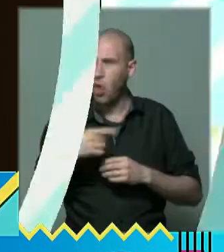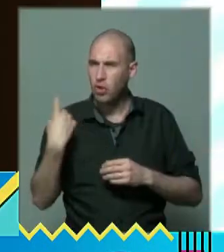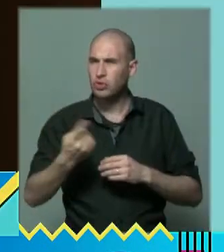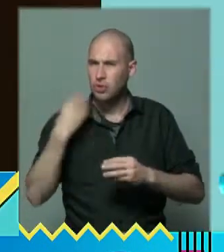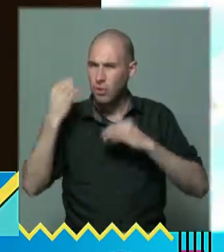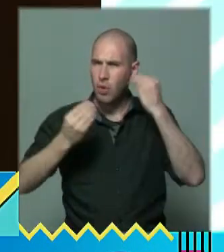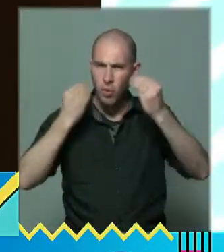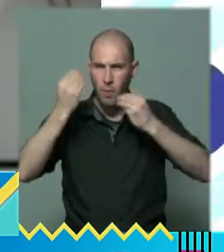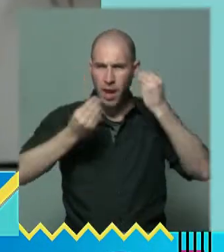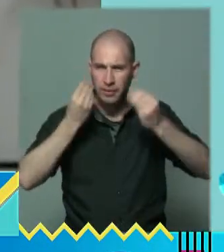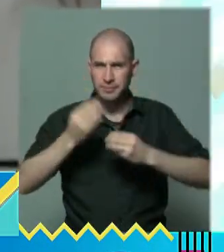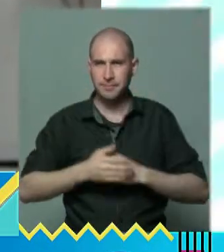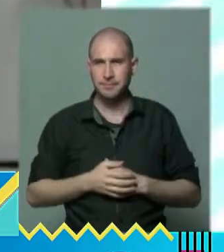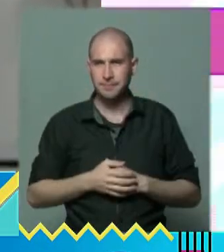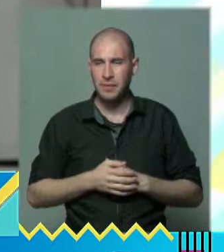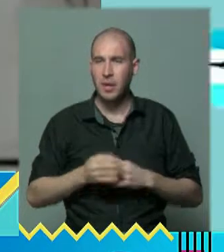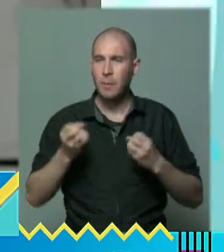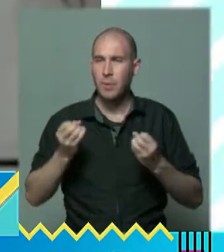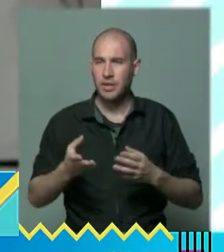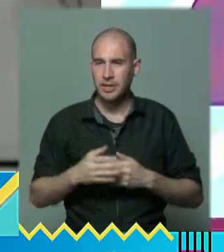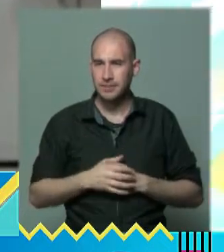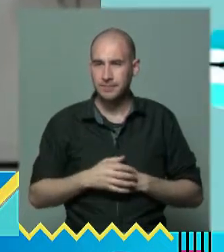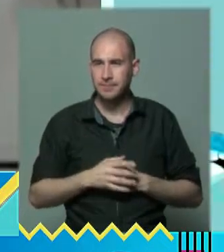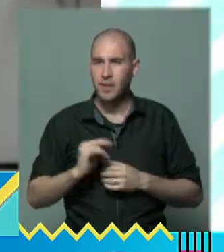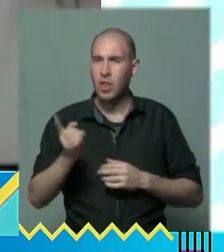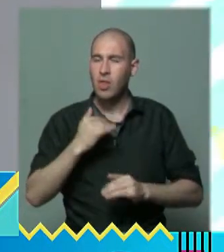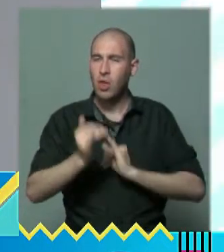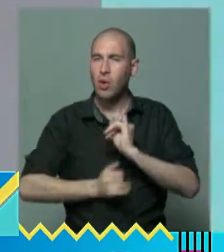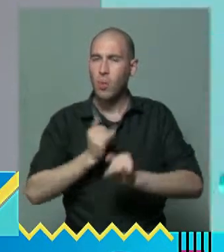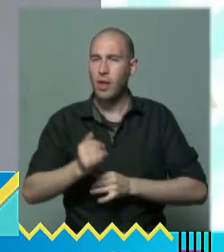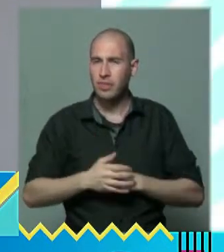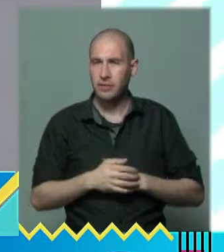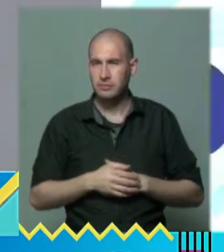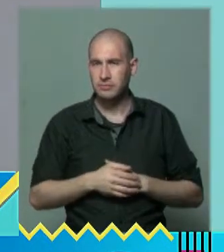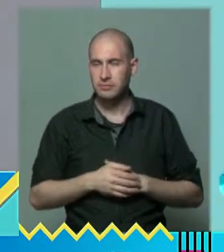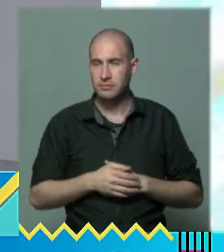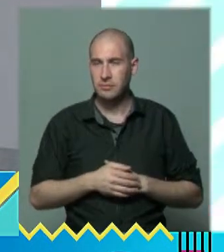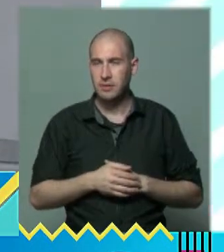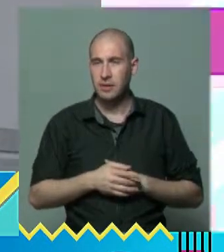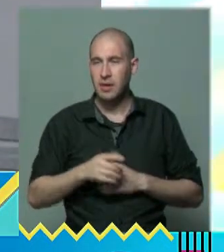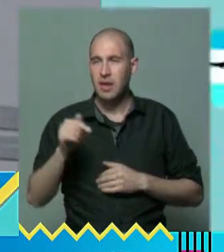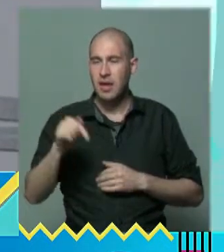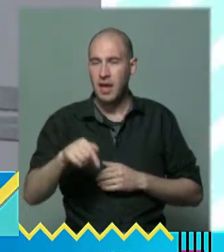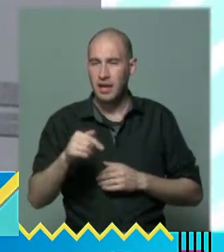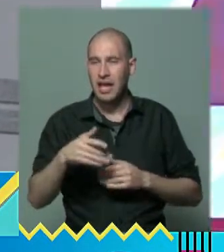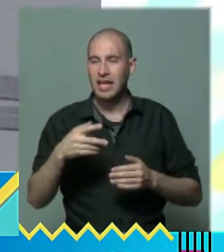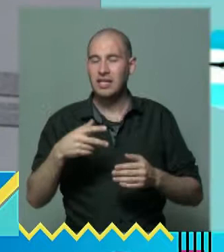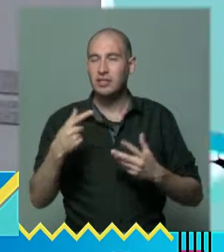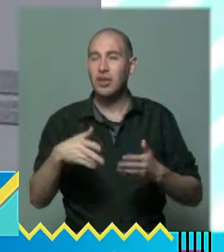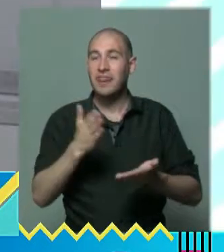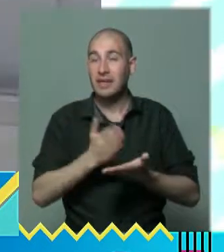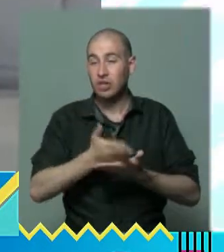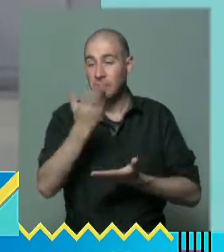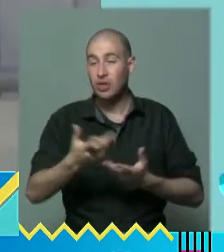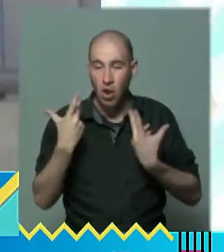porque estamos hablando principalmente de que se está violando el acceso a un derecho